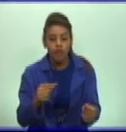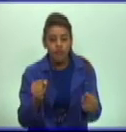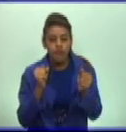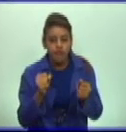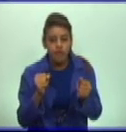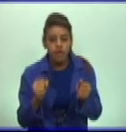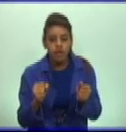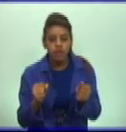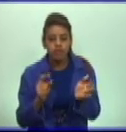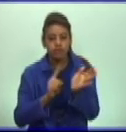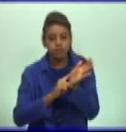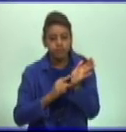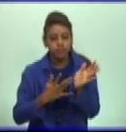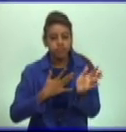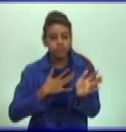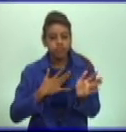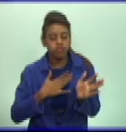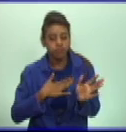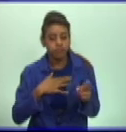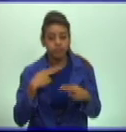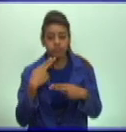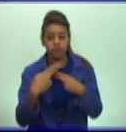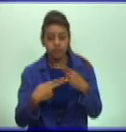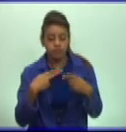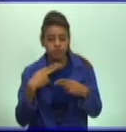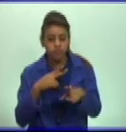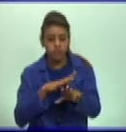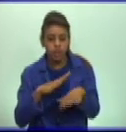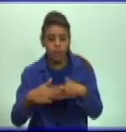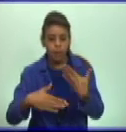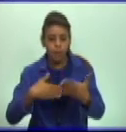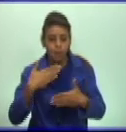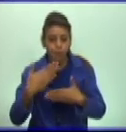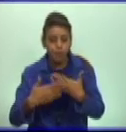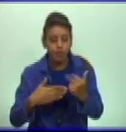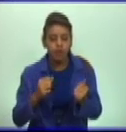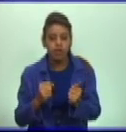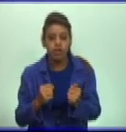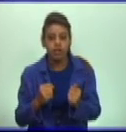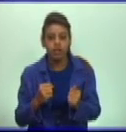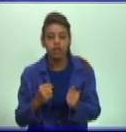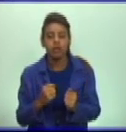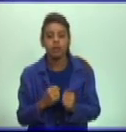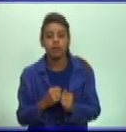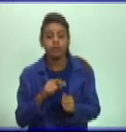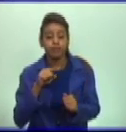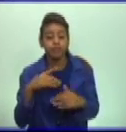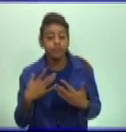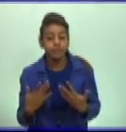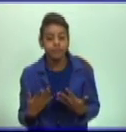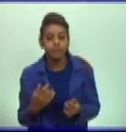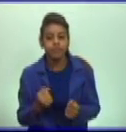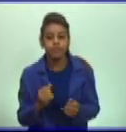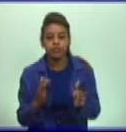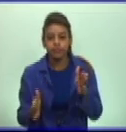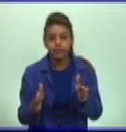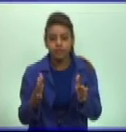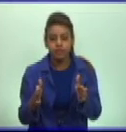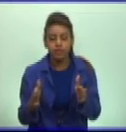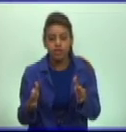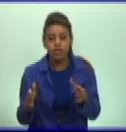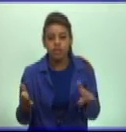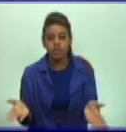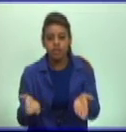para poder asumir y resolver los problemas que se avecinaban. Es por eso entonces que en este contexto se